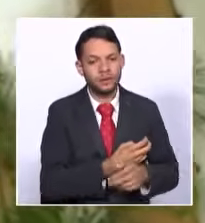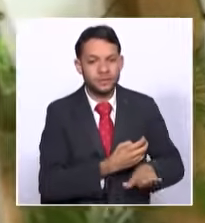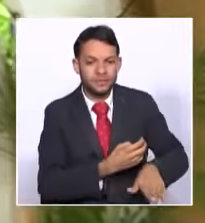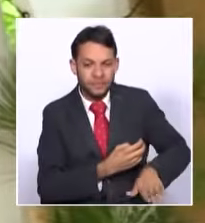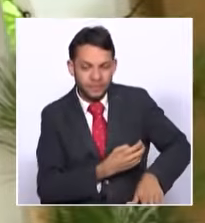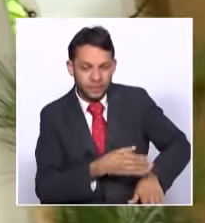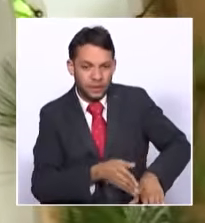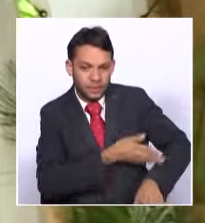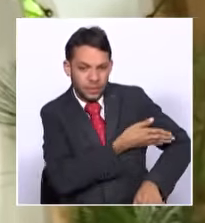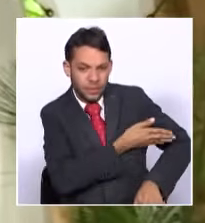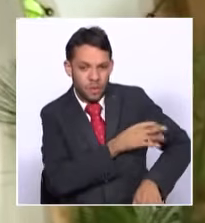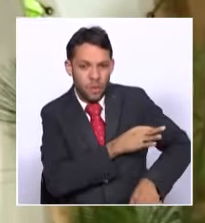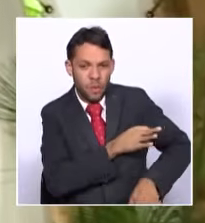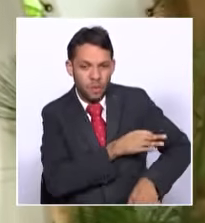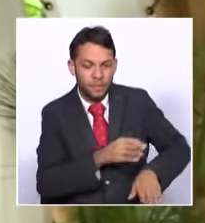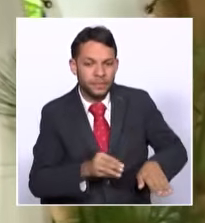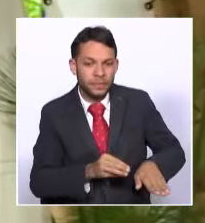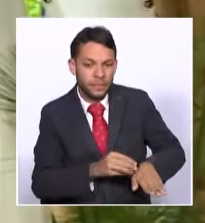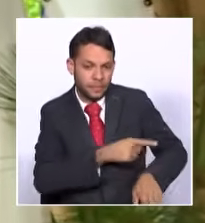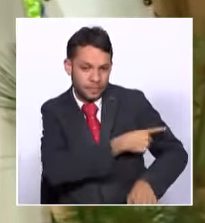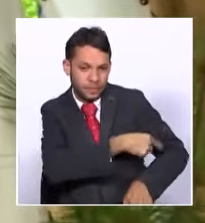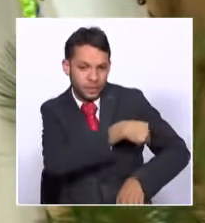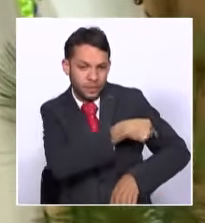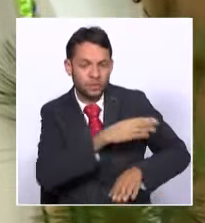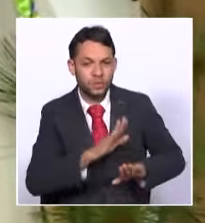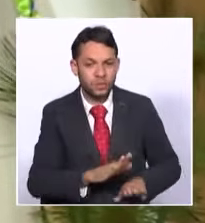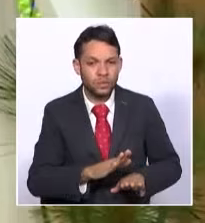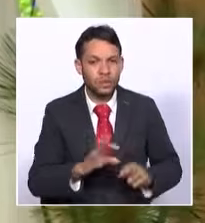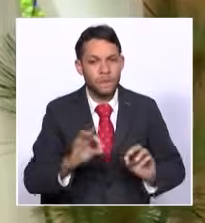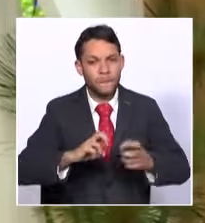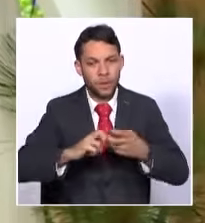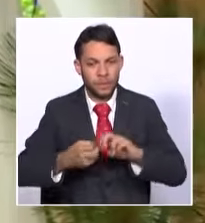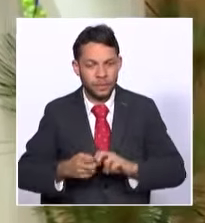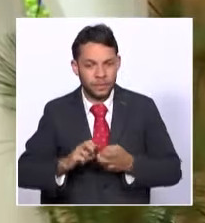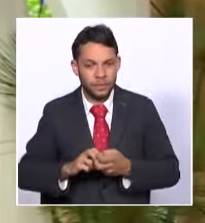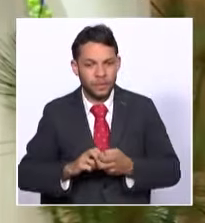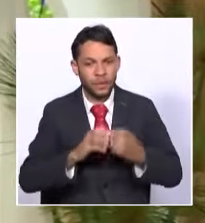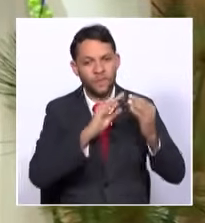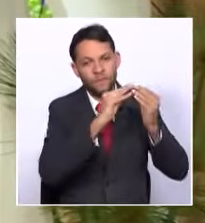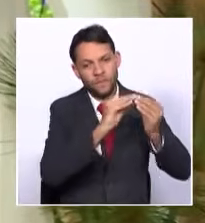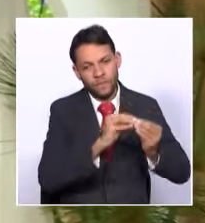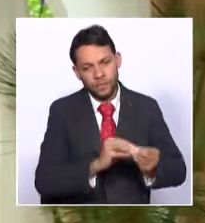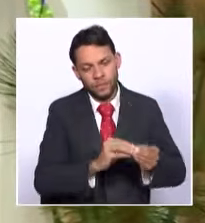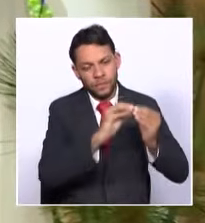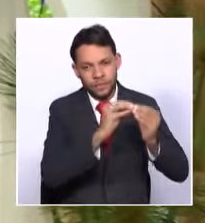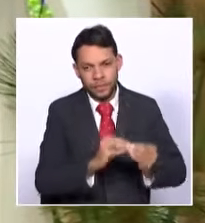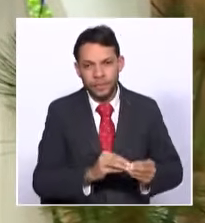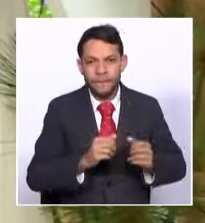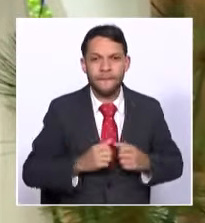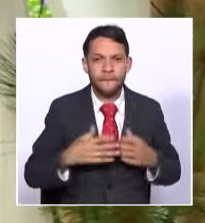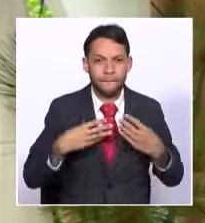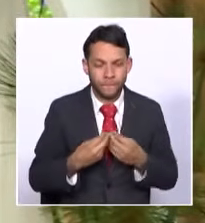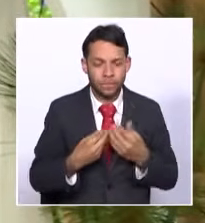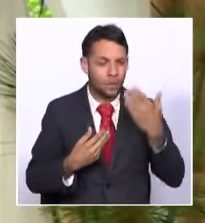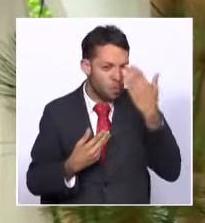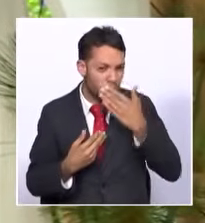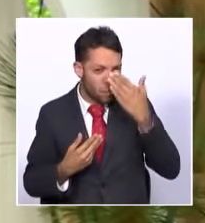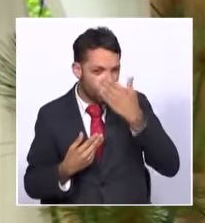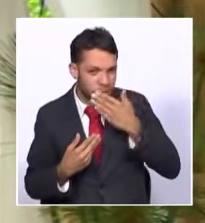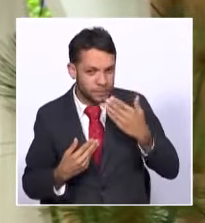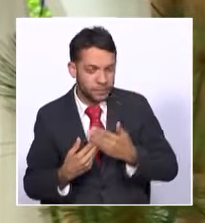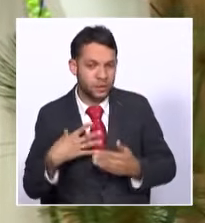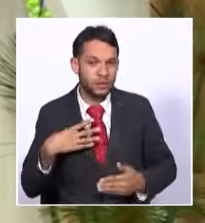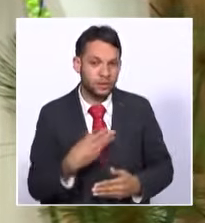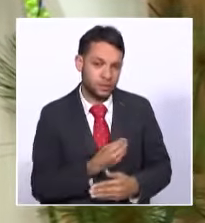una escoliosis que compromete esa parte estructural, o sea, la forma netamente. ¿Uno cómo lo comprueba? Con el test